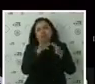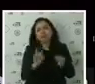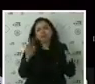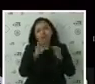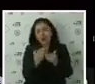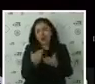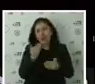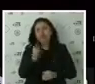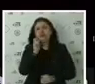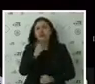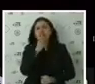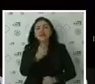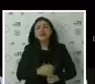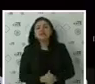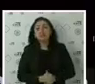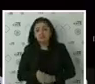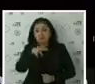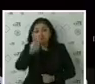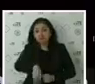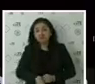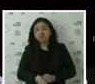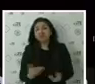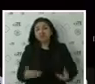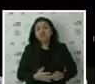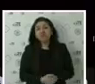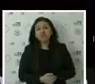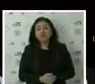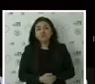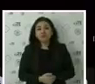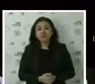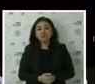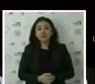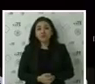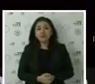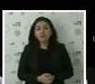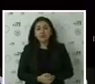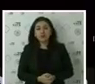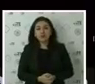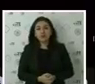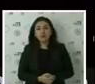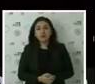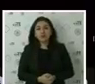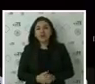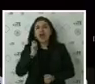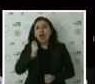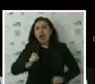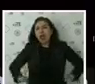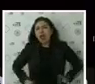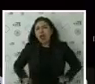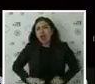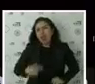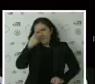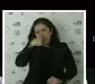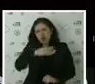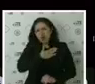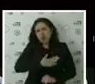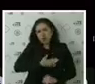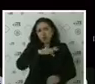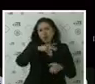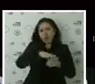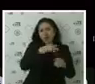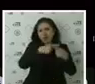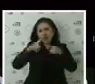de manera anticipada que justamente también en el ámbito democrático de